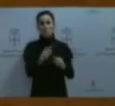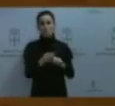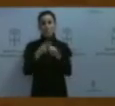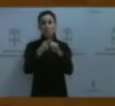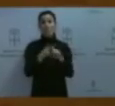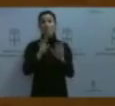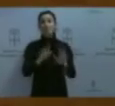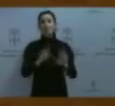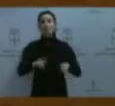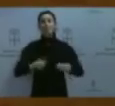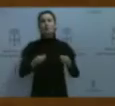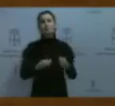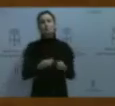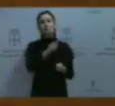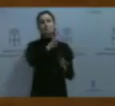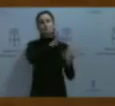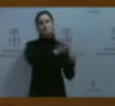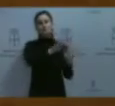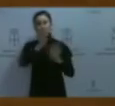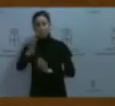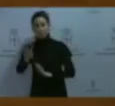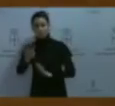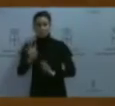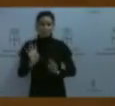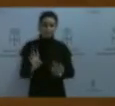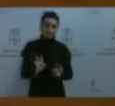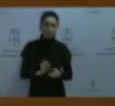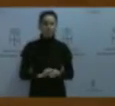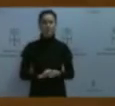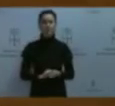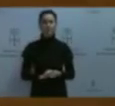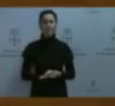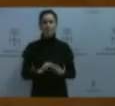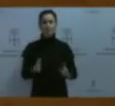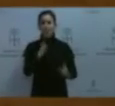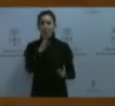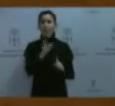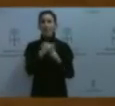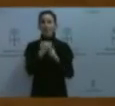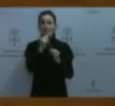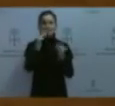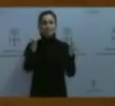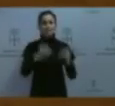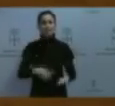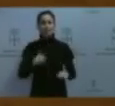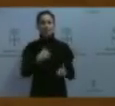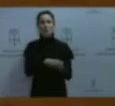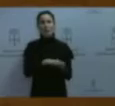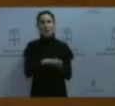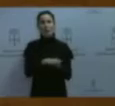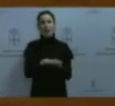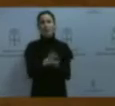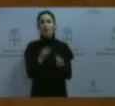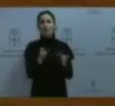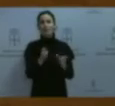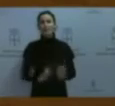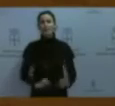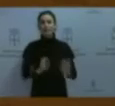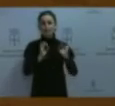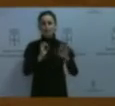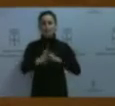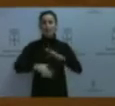94. Bueno, pues ahora ya, contextualizada la historia, paso a referirme explícitamente al papel de los jefes